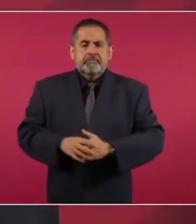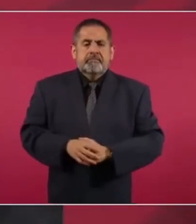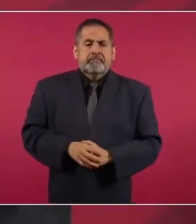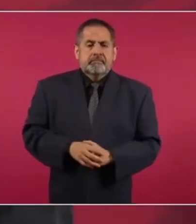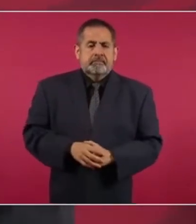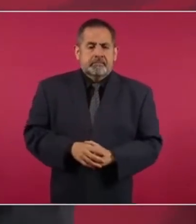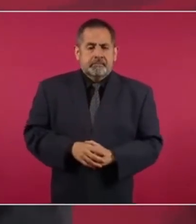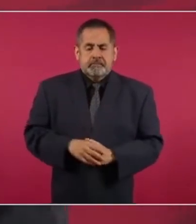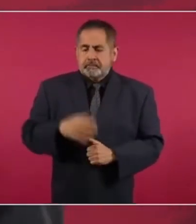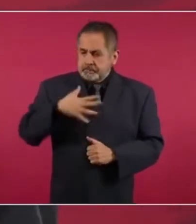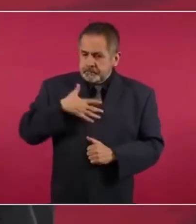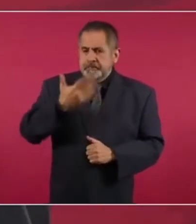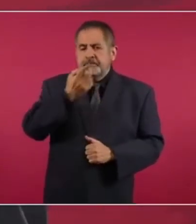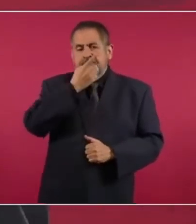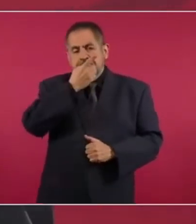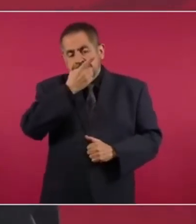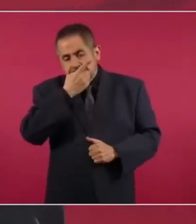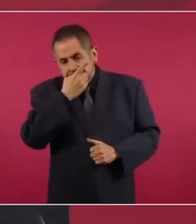ha dicho